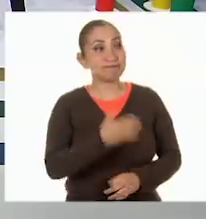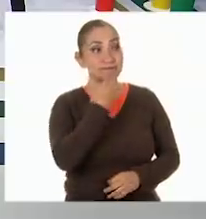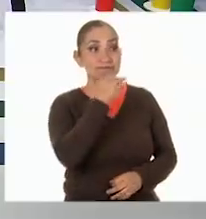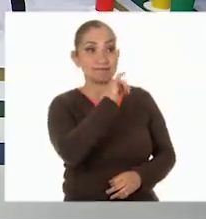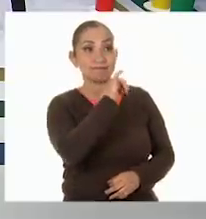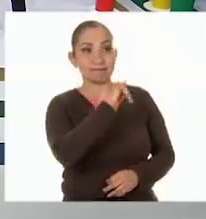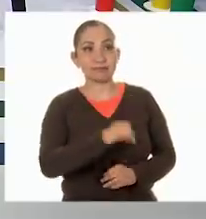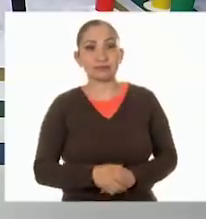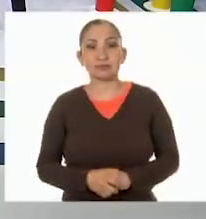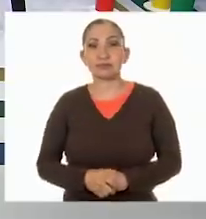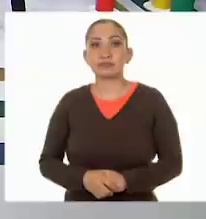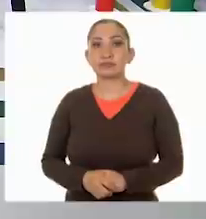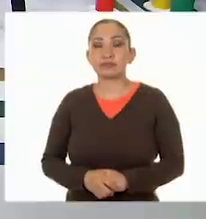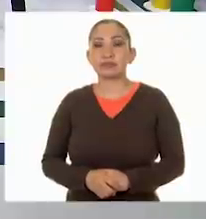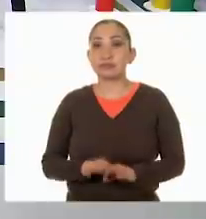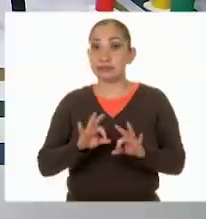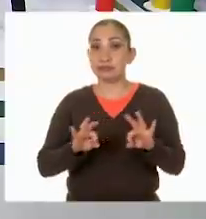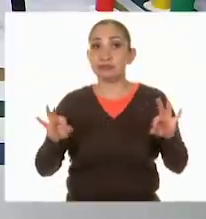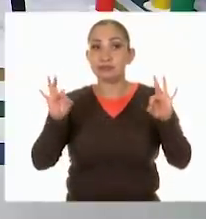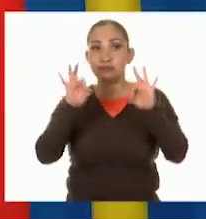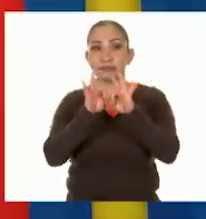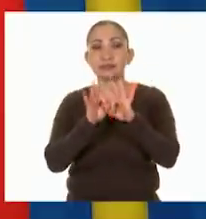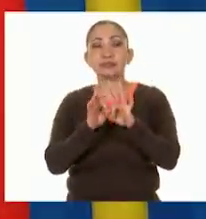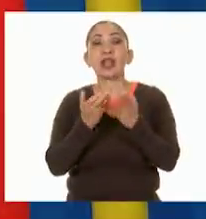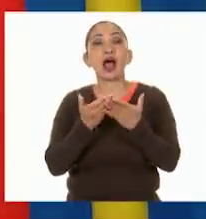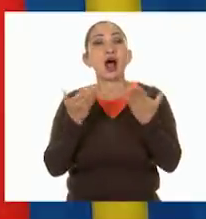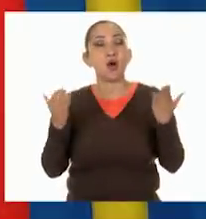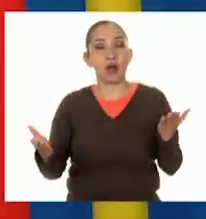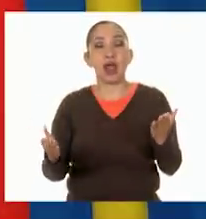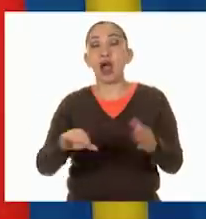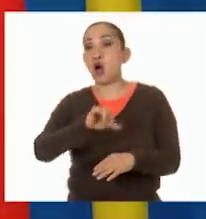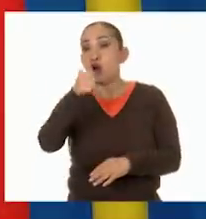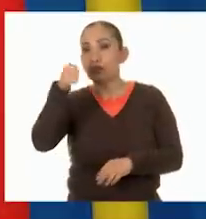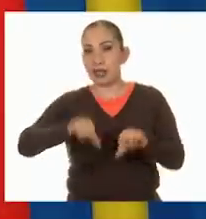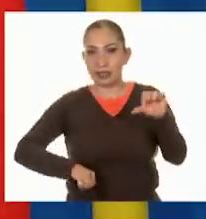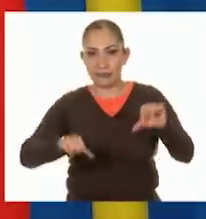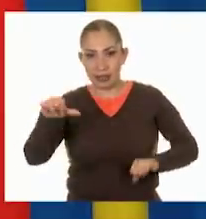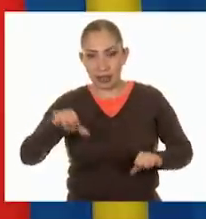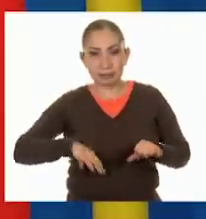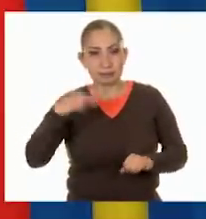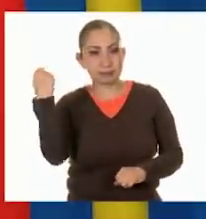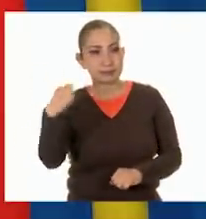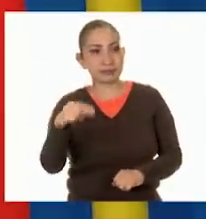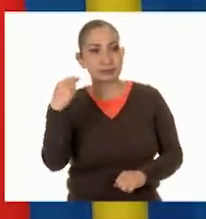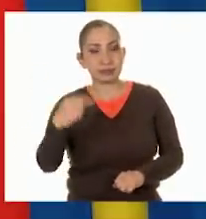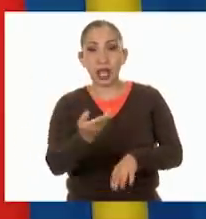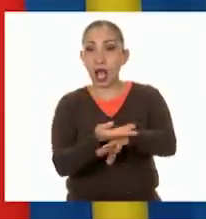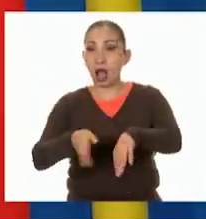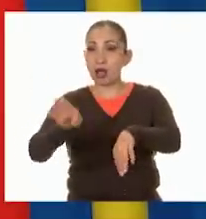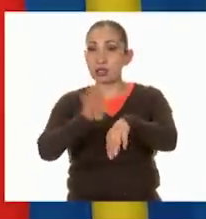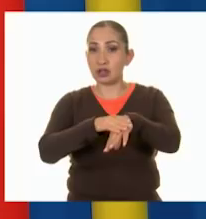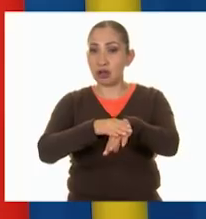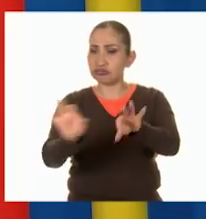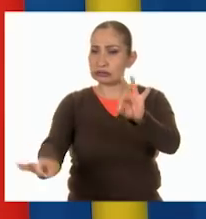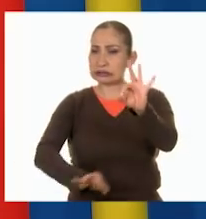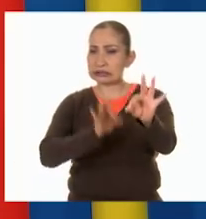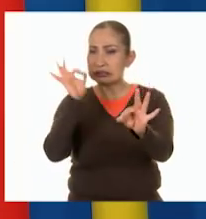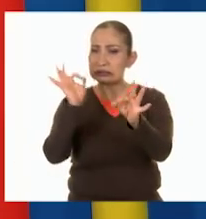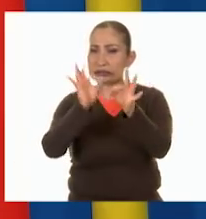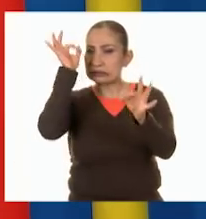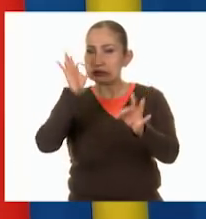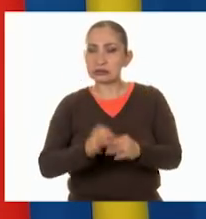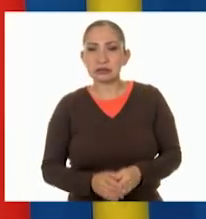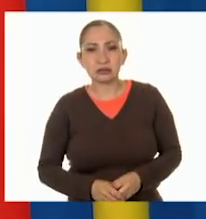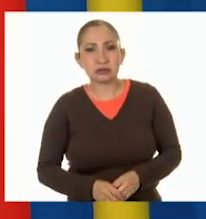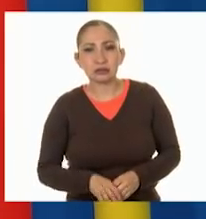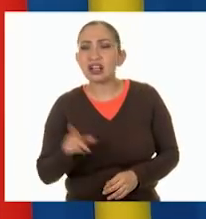sí, sí, sí. Sí, esto es súper importante. Bueno, pues pasemos a la siguiente actividad que se llama calcetines precisos. ¿Cómo vamos a